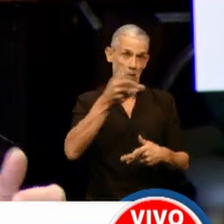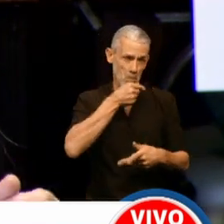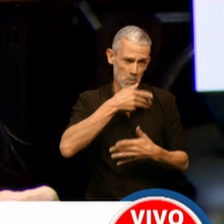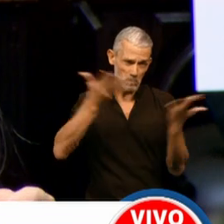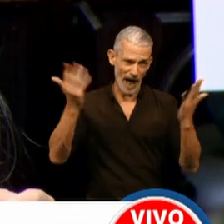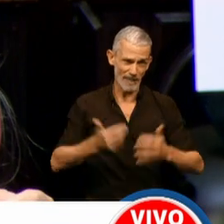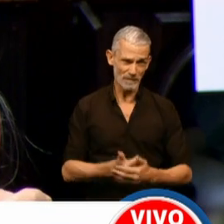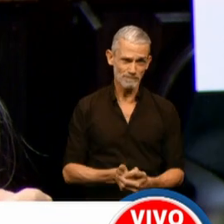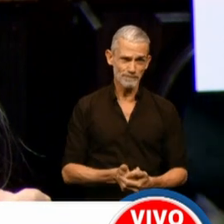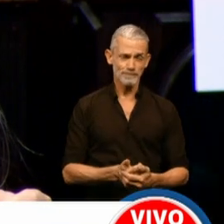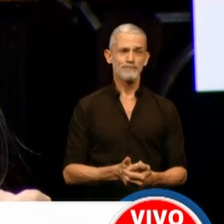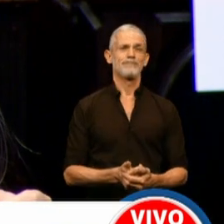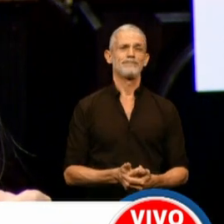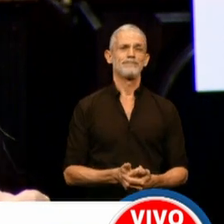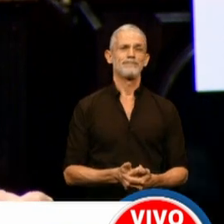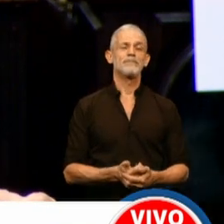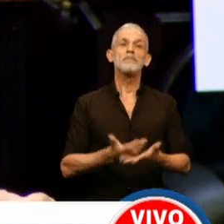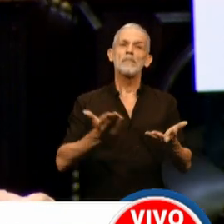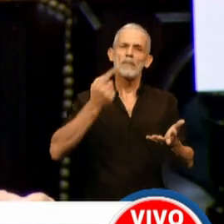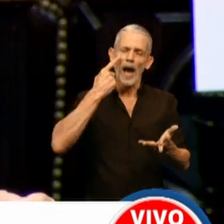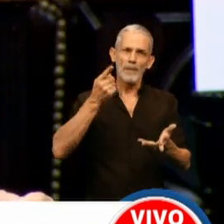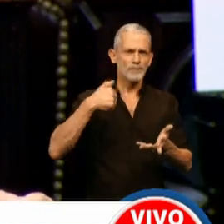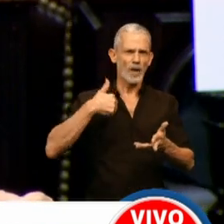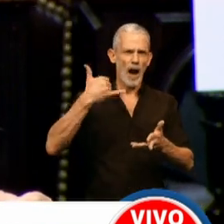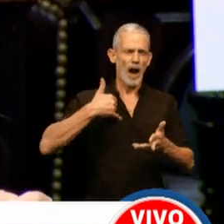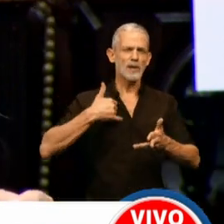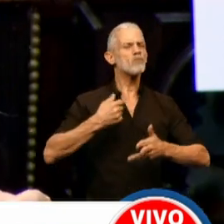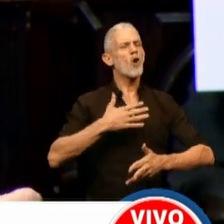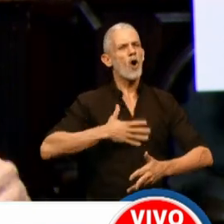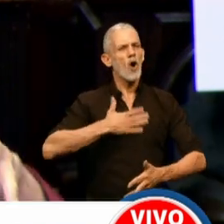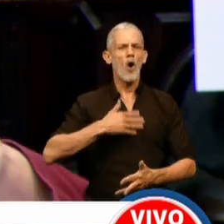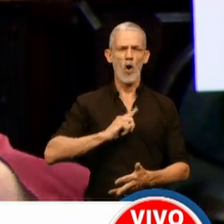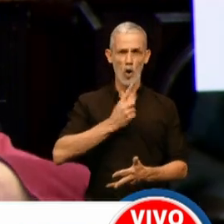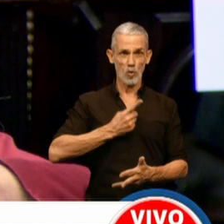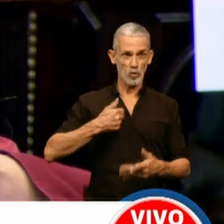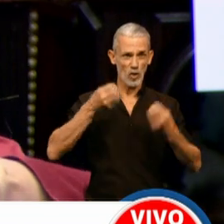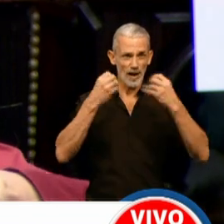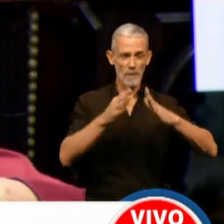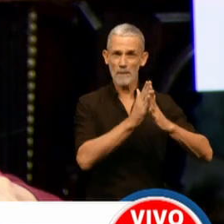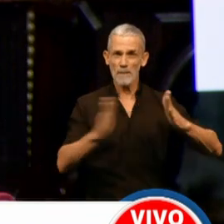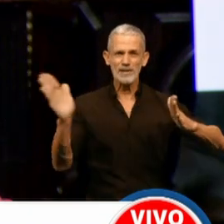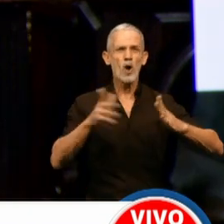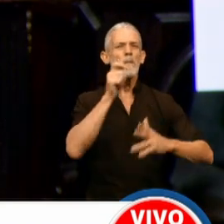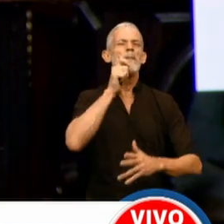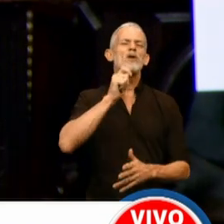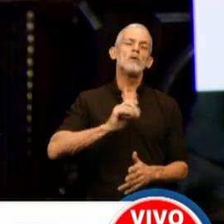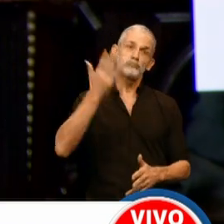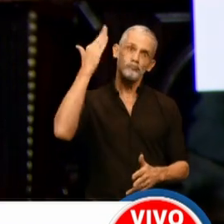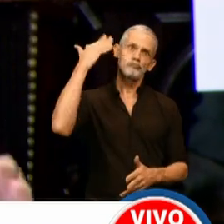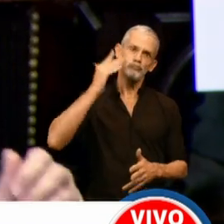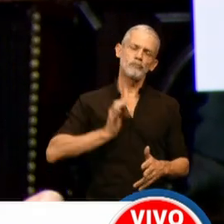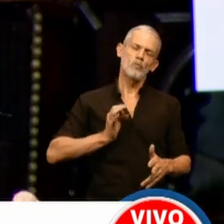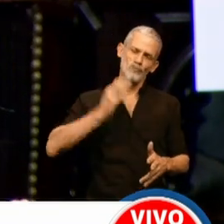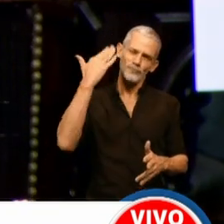termina sucediendo absolutamente nada de todo eso miren yo tengo el enorme privilegio de haber empezado en el periodismo hace muchos